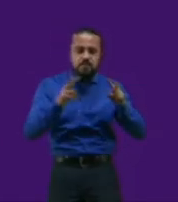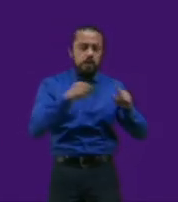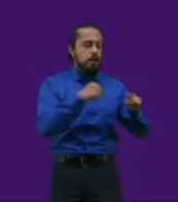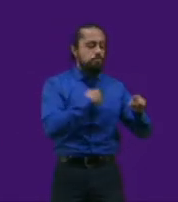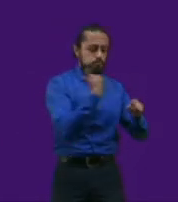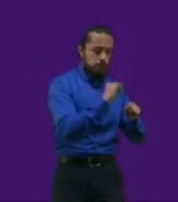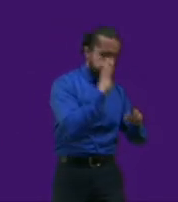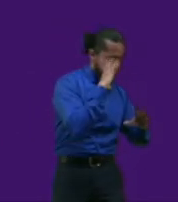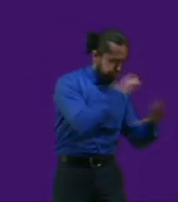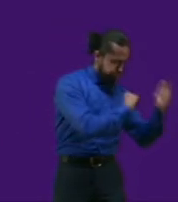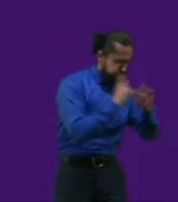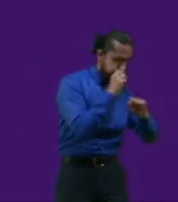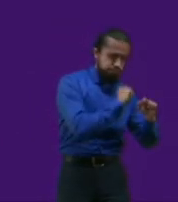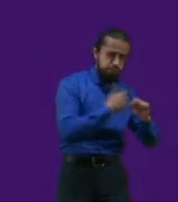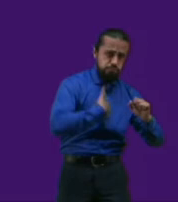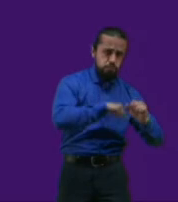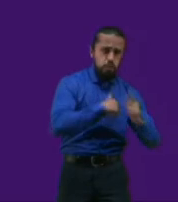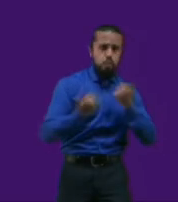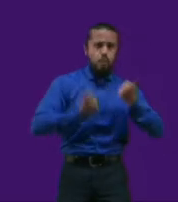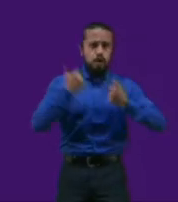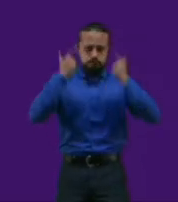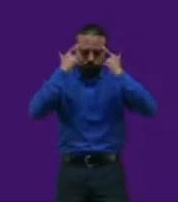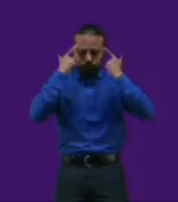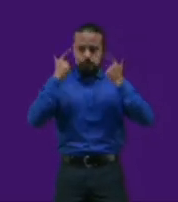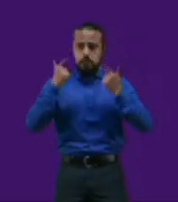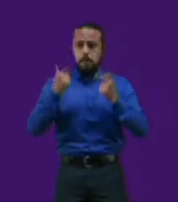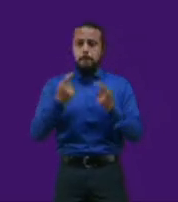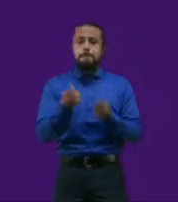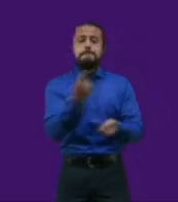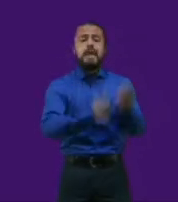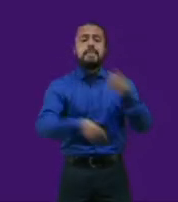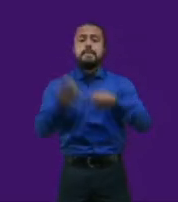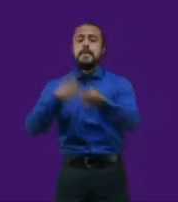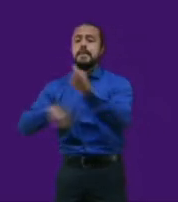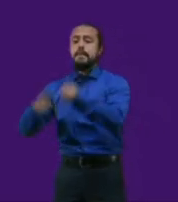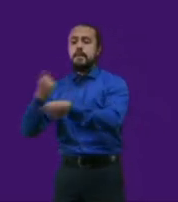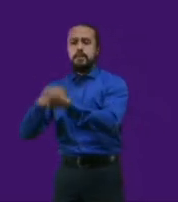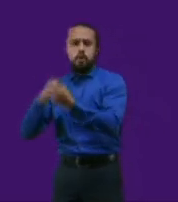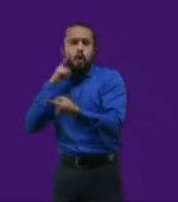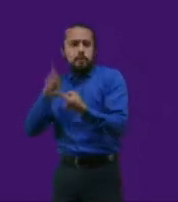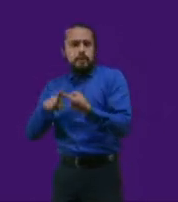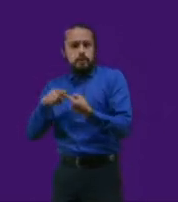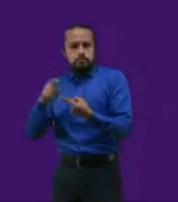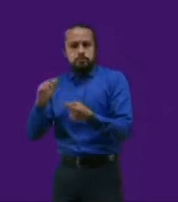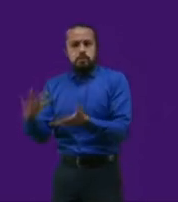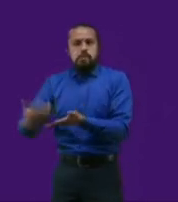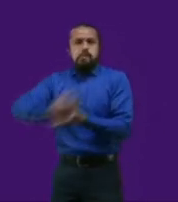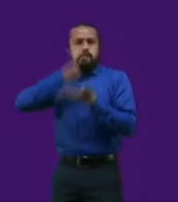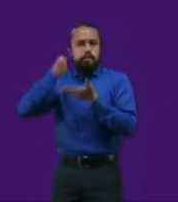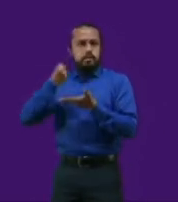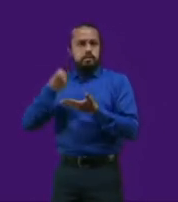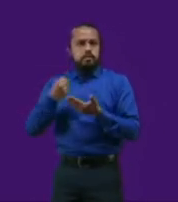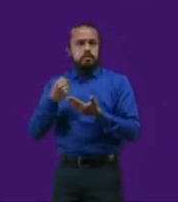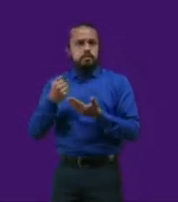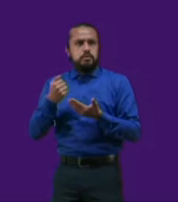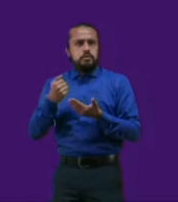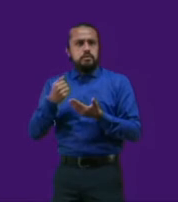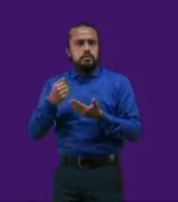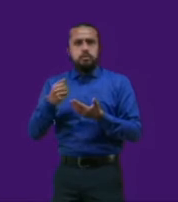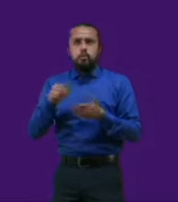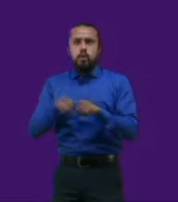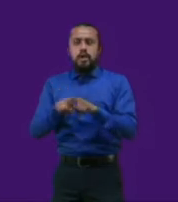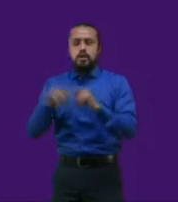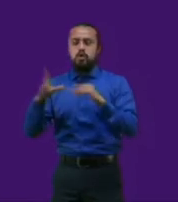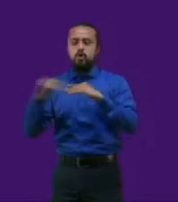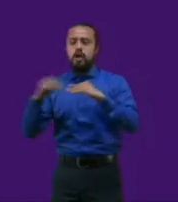cuenta que no estamos vendiendo billetes de $100 a $90 porque eso es muy fácil de hacer y